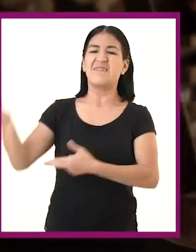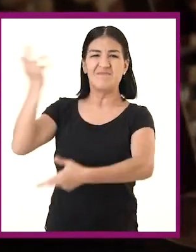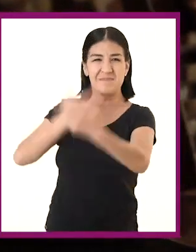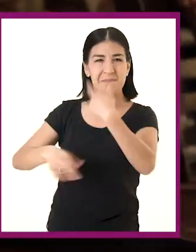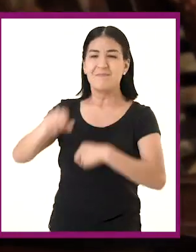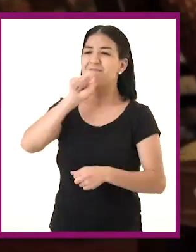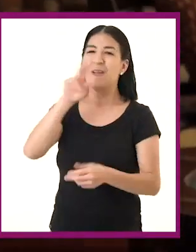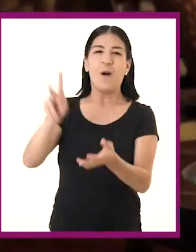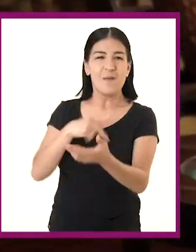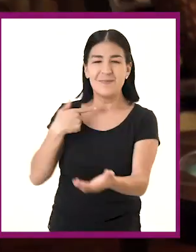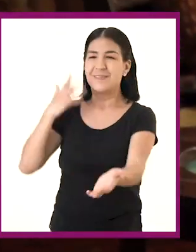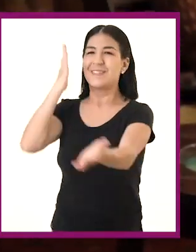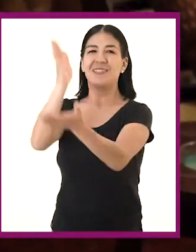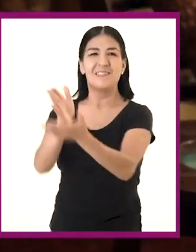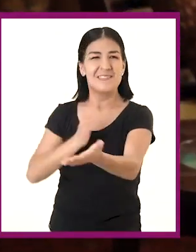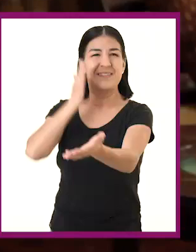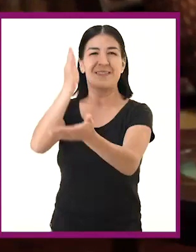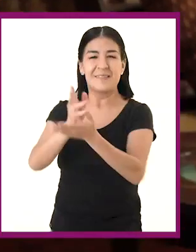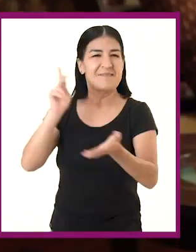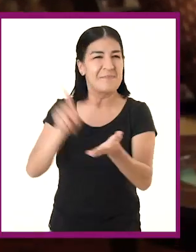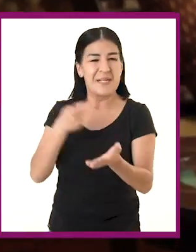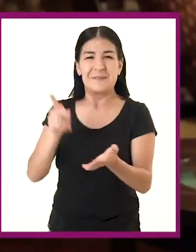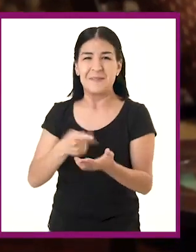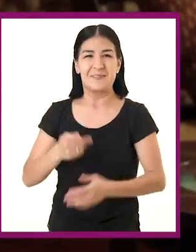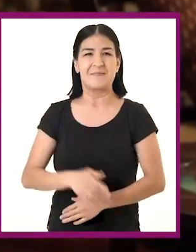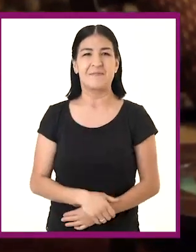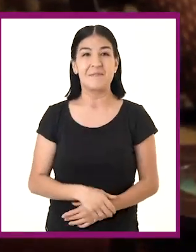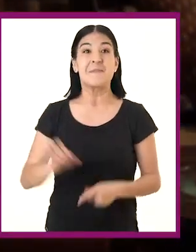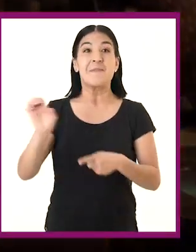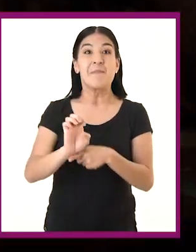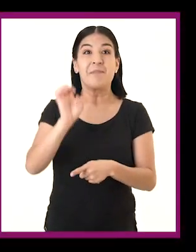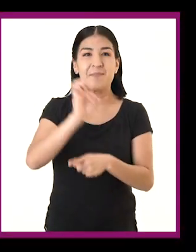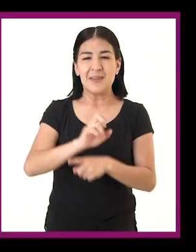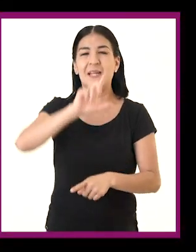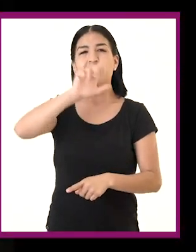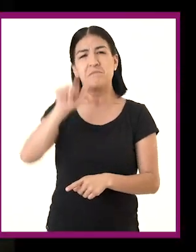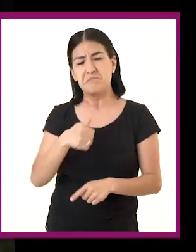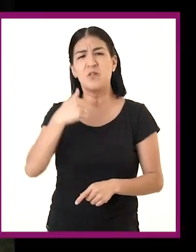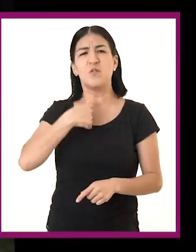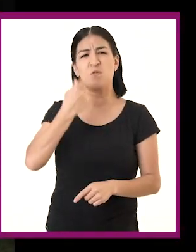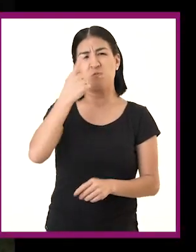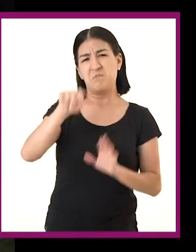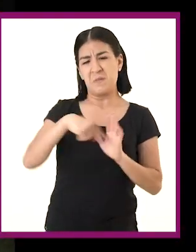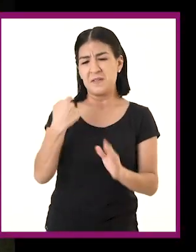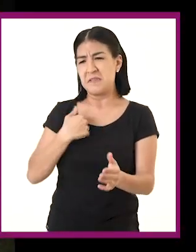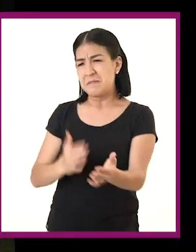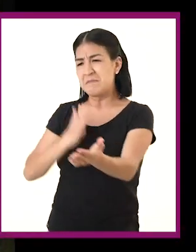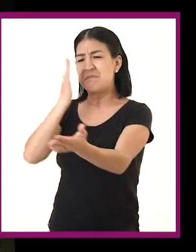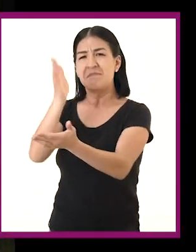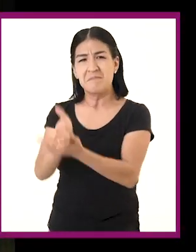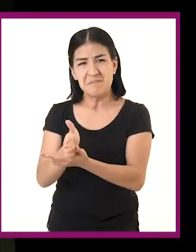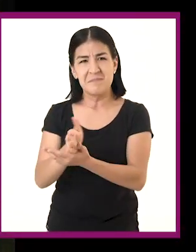regresé varias veces a buscarla, ¿no? Y entonces llegué un día